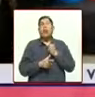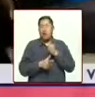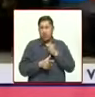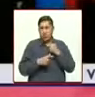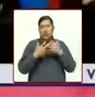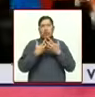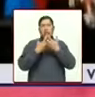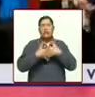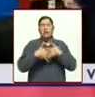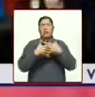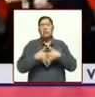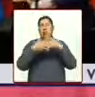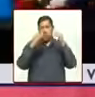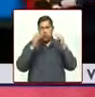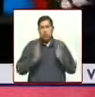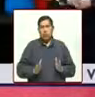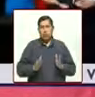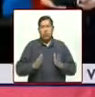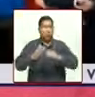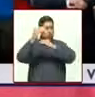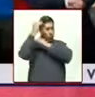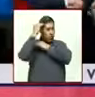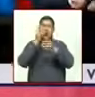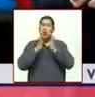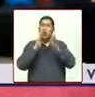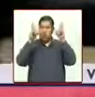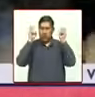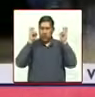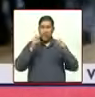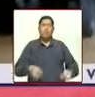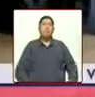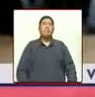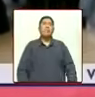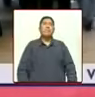del empresariado cruceño hablando precisamente acerca del tema.